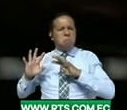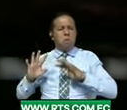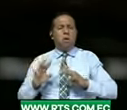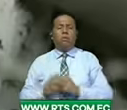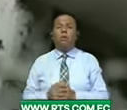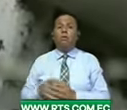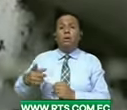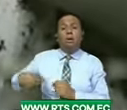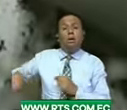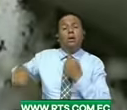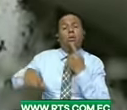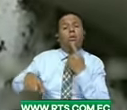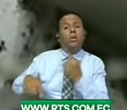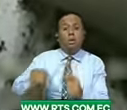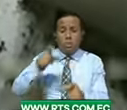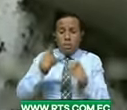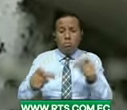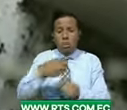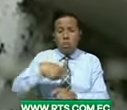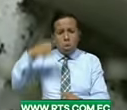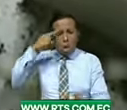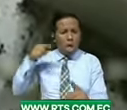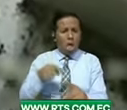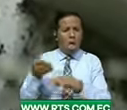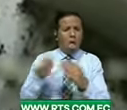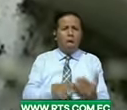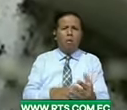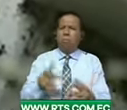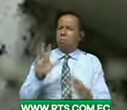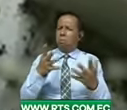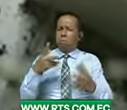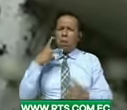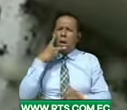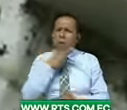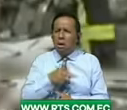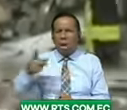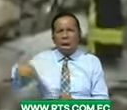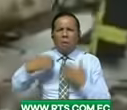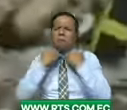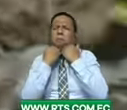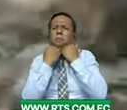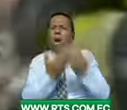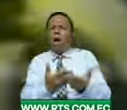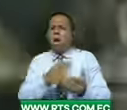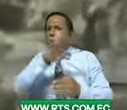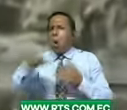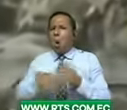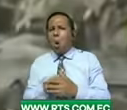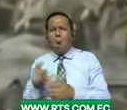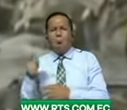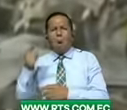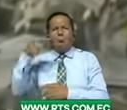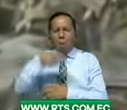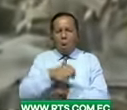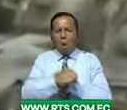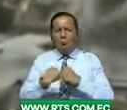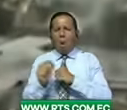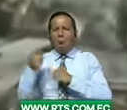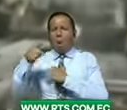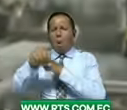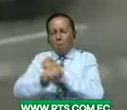Ellos dijeron que los civiles no eran objetivos, pero es una mentira. De hecho, no distinguen en qué áreas atacar. Desde la mañana